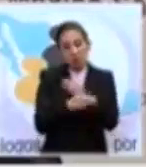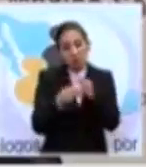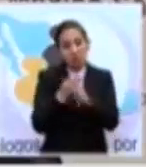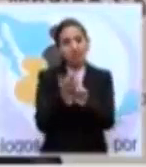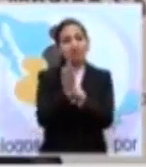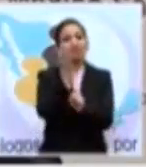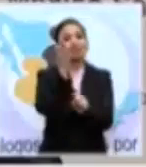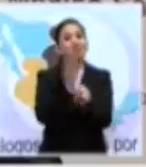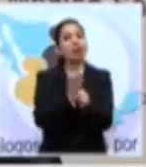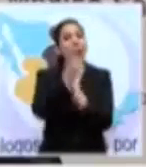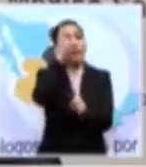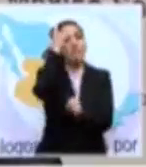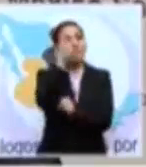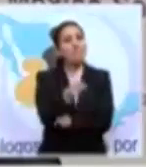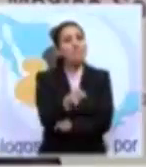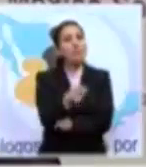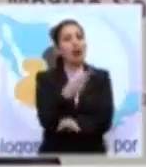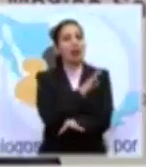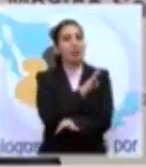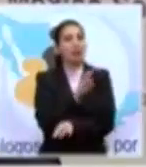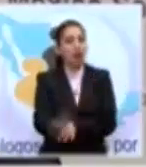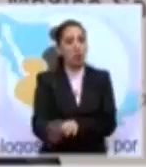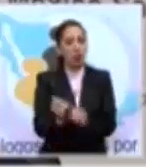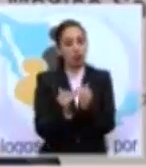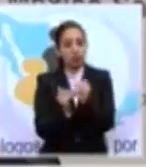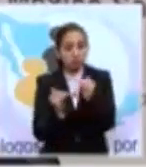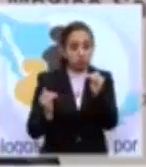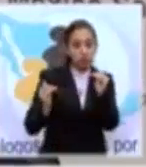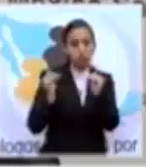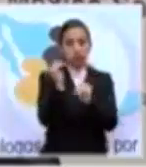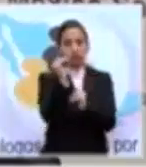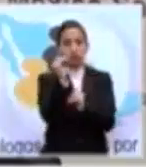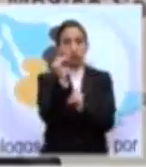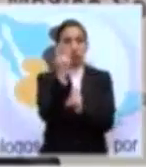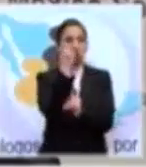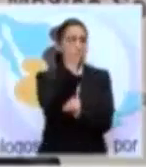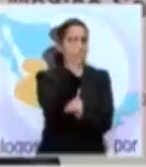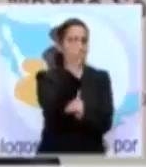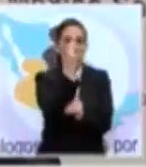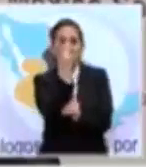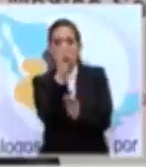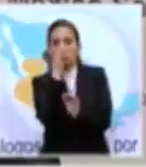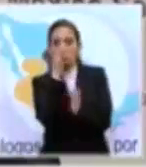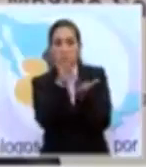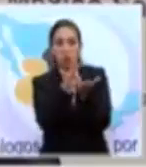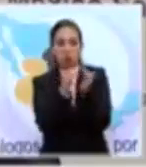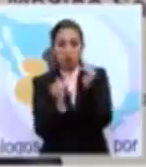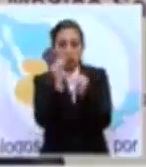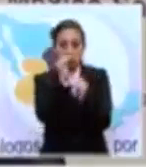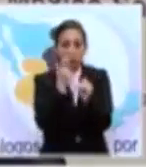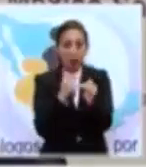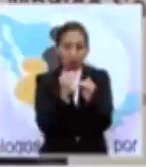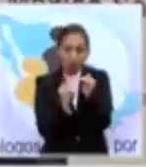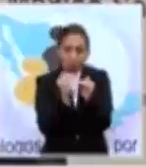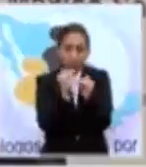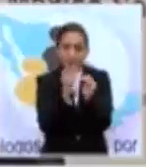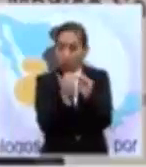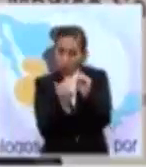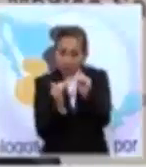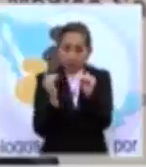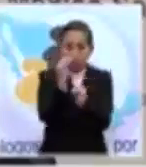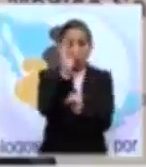suficientes para que podamos crecer por lo menos 1 o 2 puntos por arriba de lo que venimos creciendo. Creemos que si